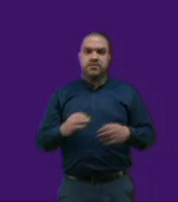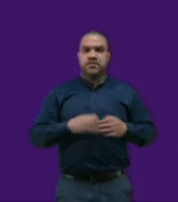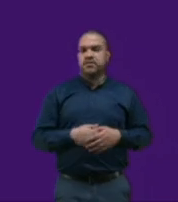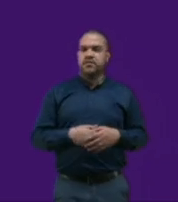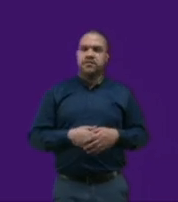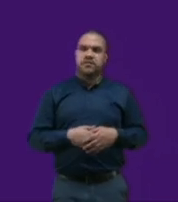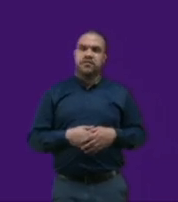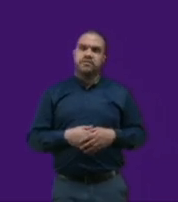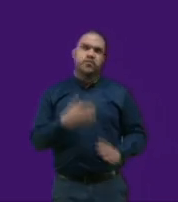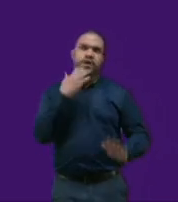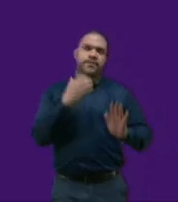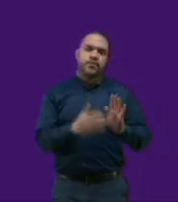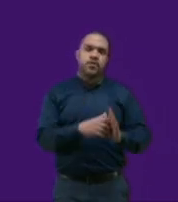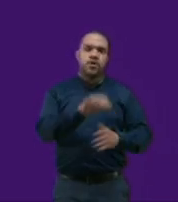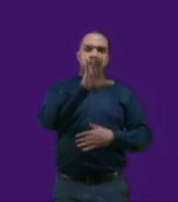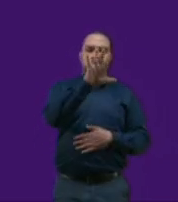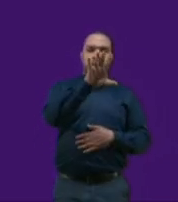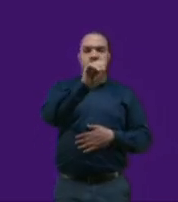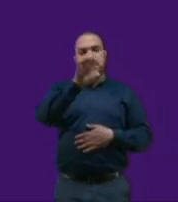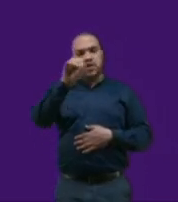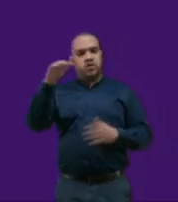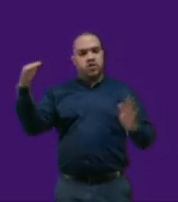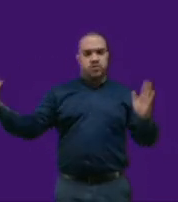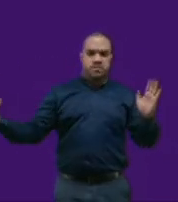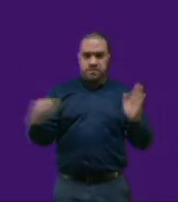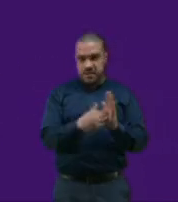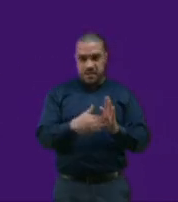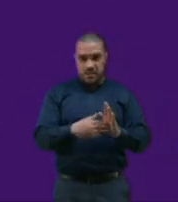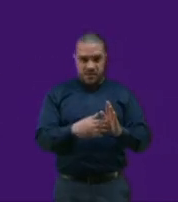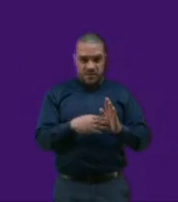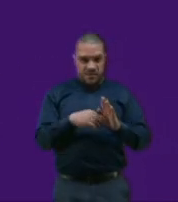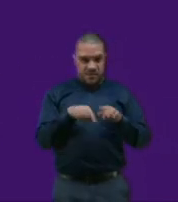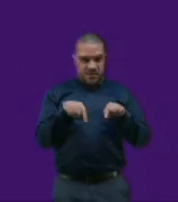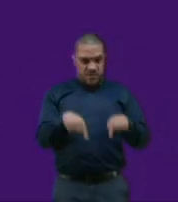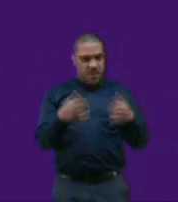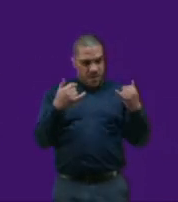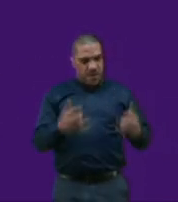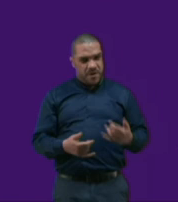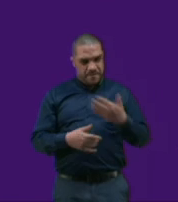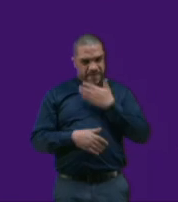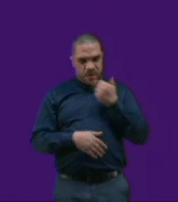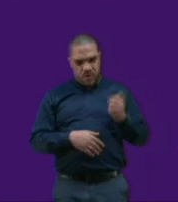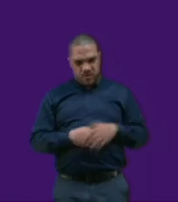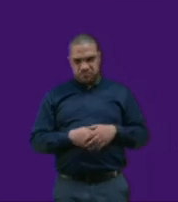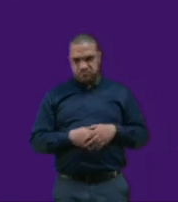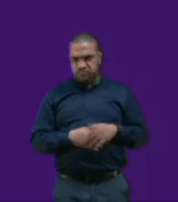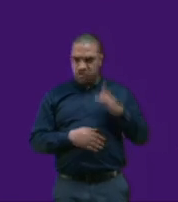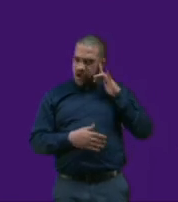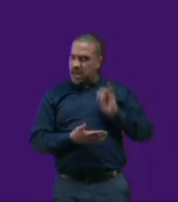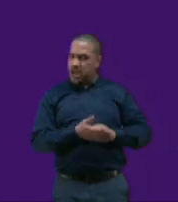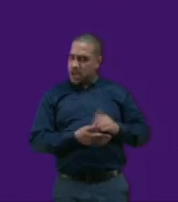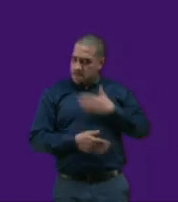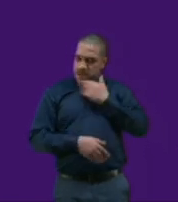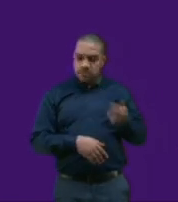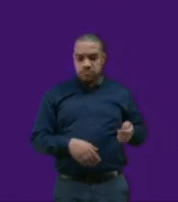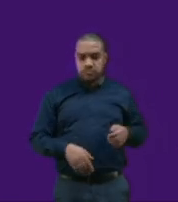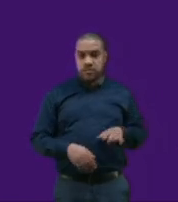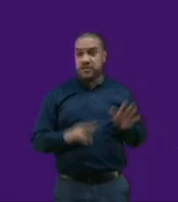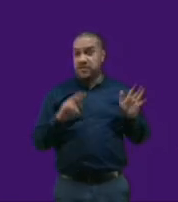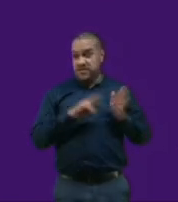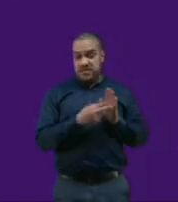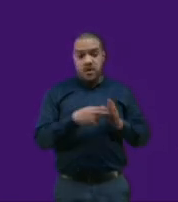mil hoy no será un mejor deal, una mejor idea? ¿Sí? De pronto no voy a poder hacer todo lo